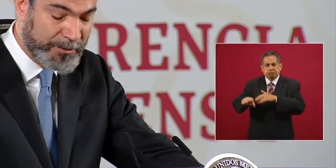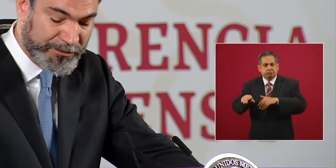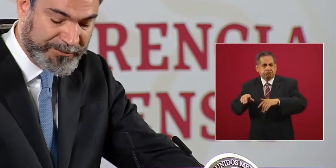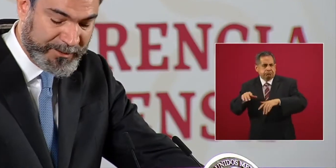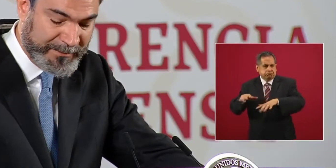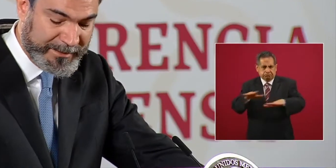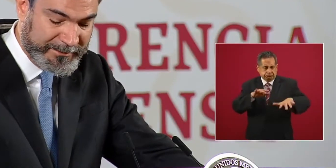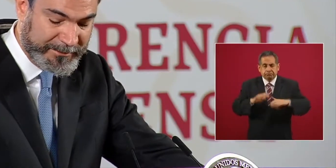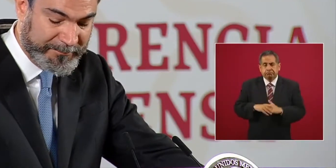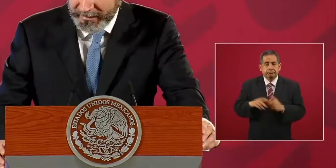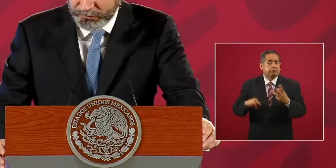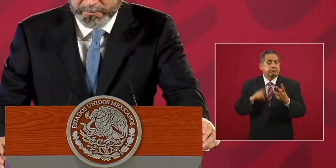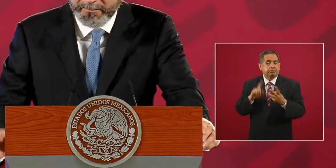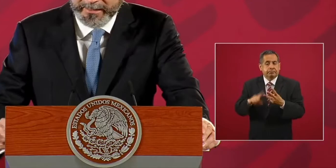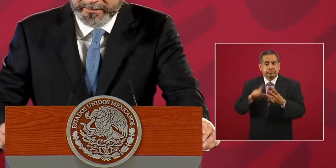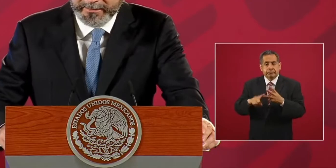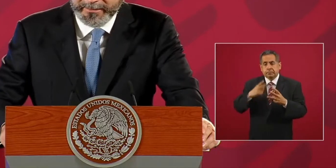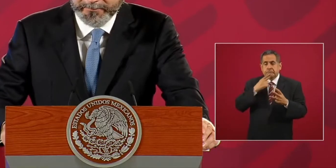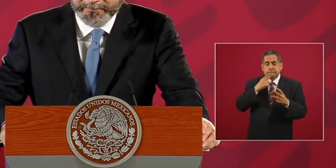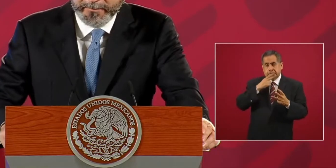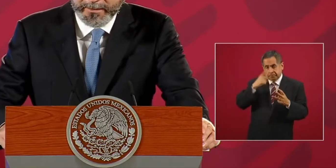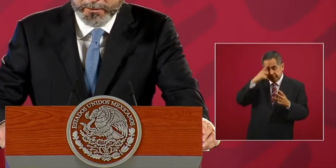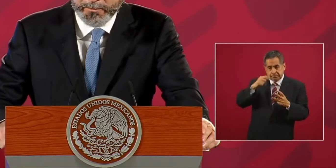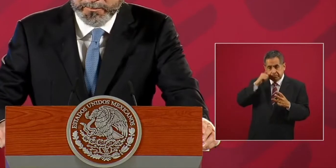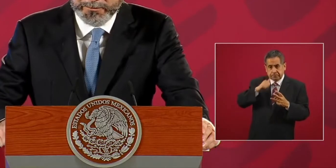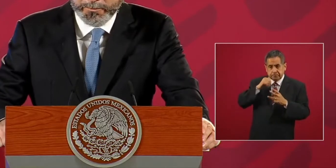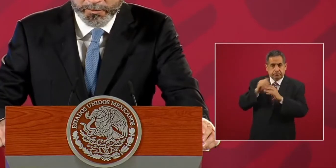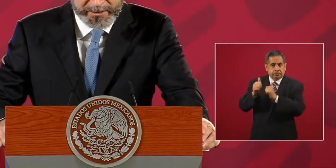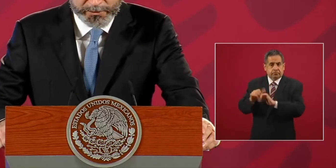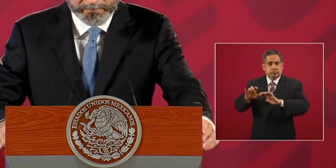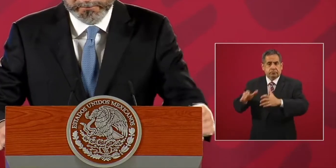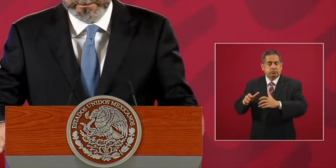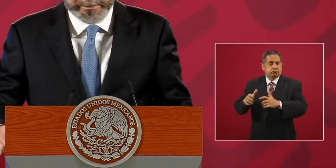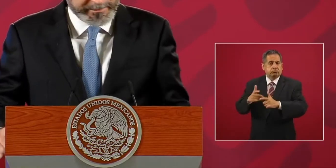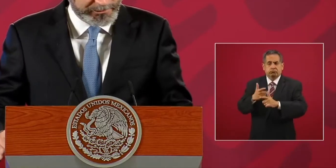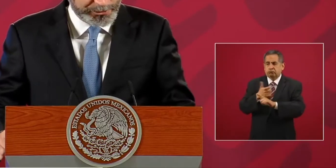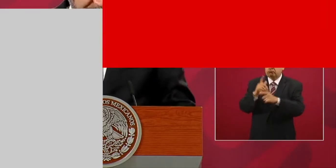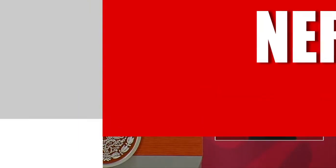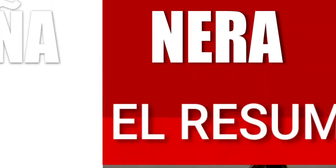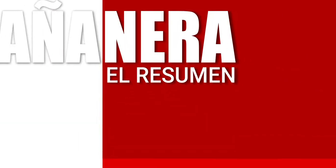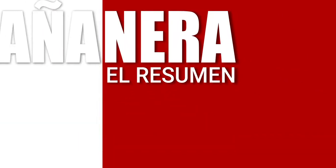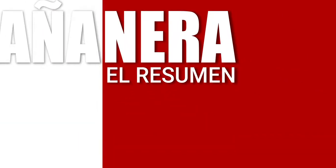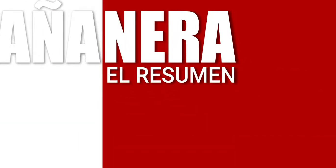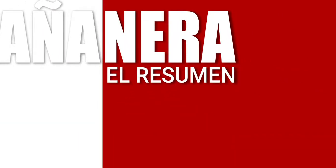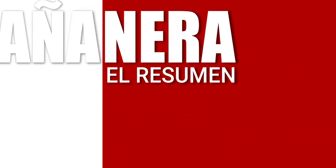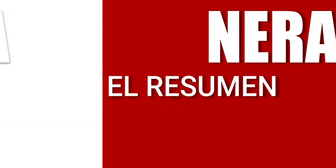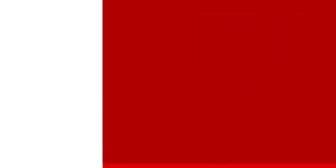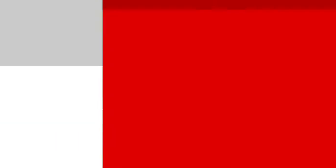llevar a cabo acciones para uso permanente como espacio público del territorio.